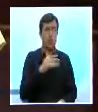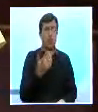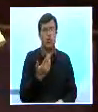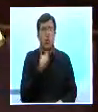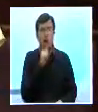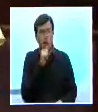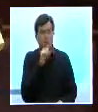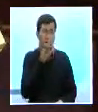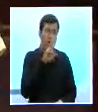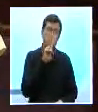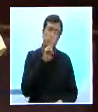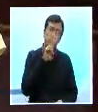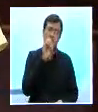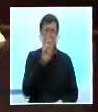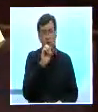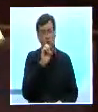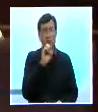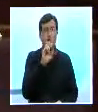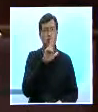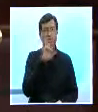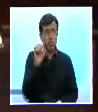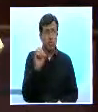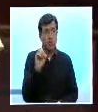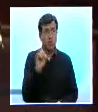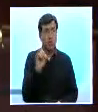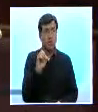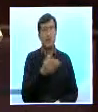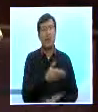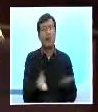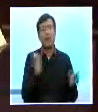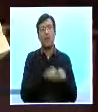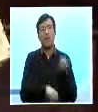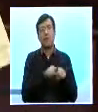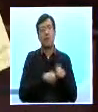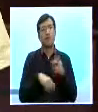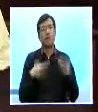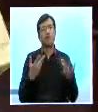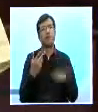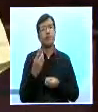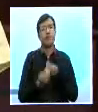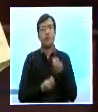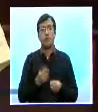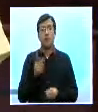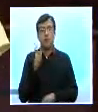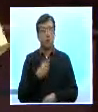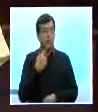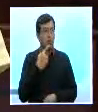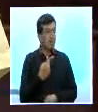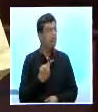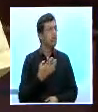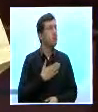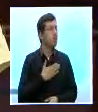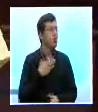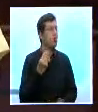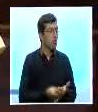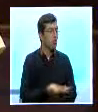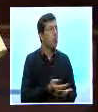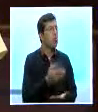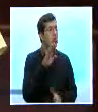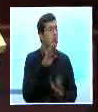con 28 30 de humedad en 23 días ya no sirve entonces se aprovechan los comerciantes decir déjame hay el producto